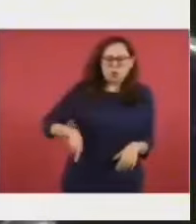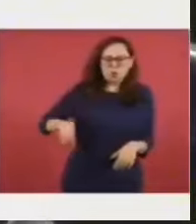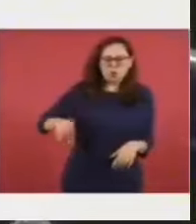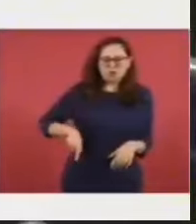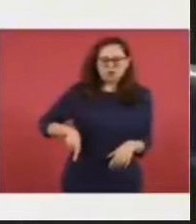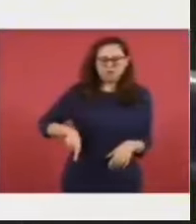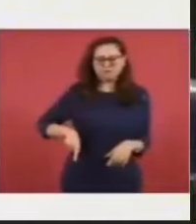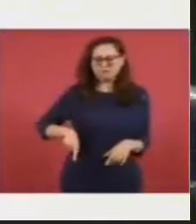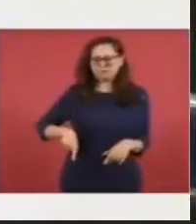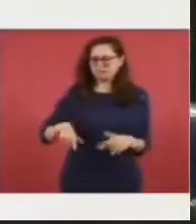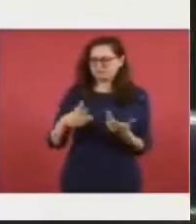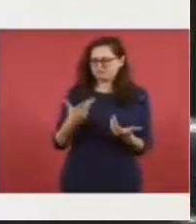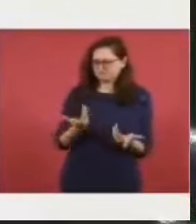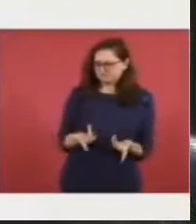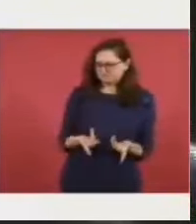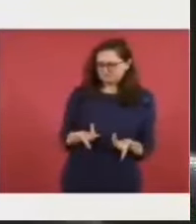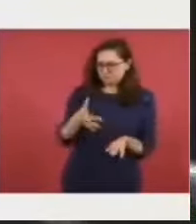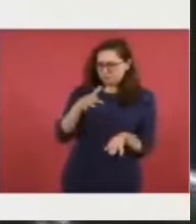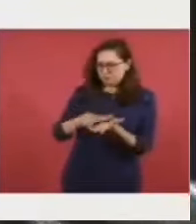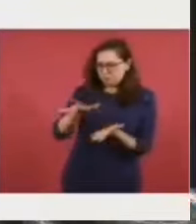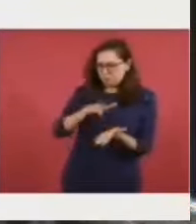finalidad?